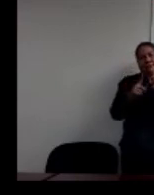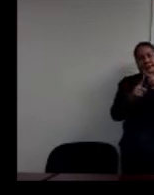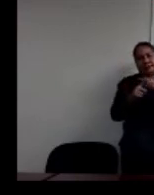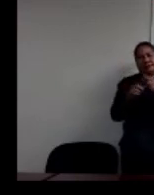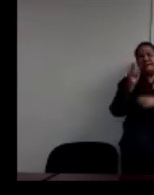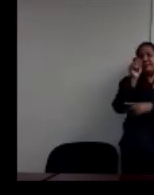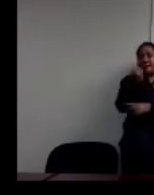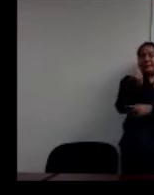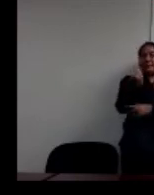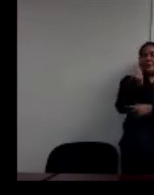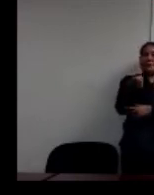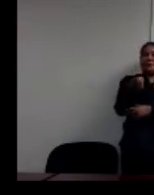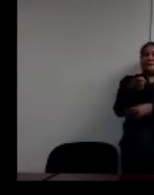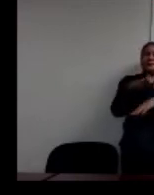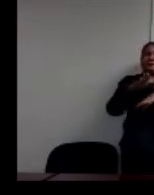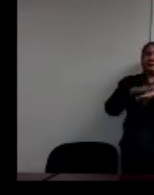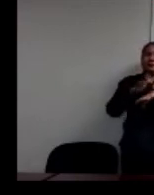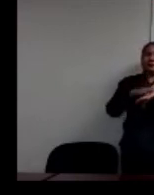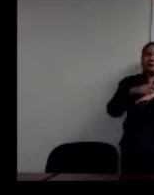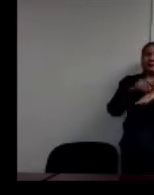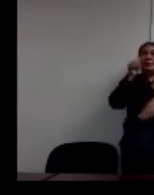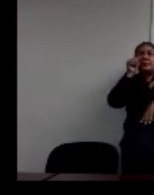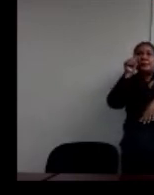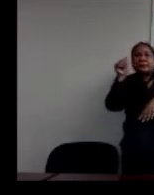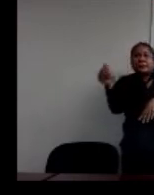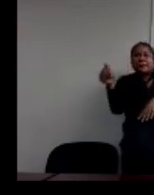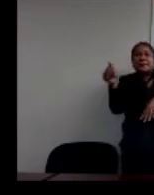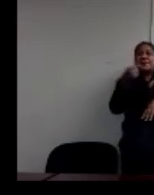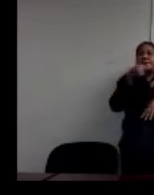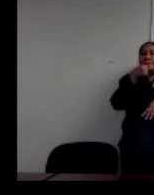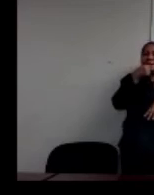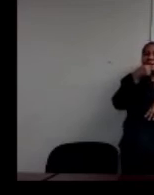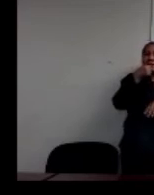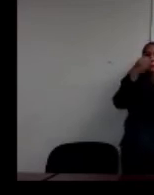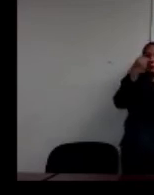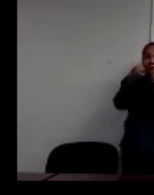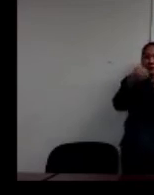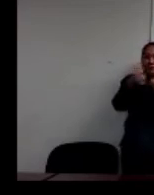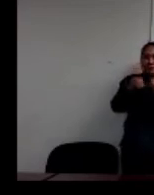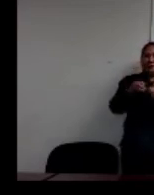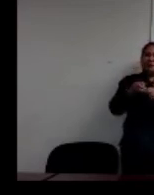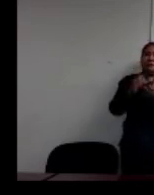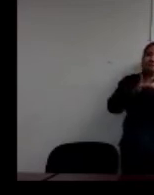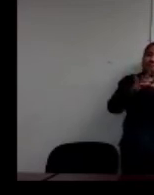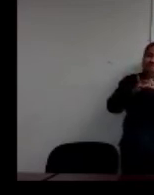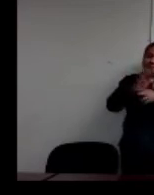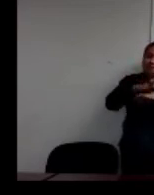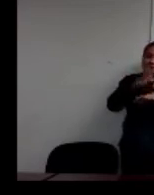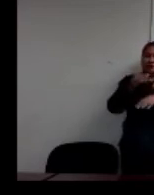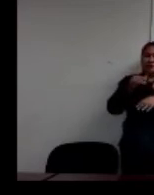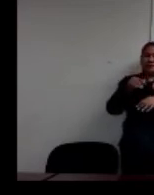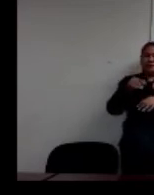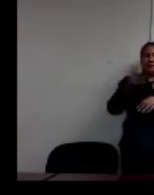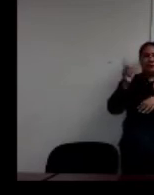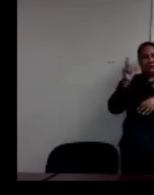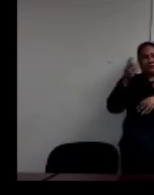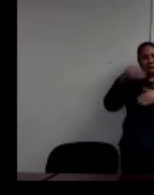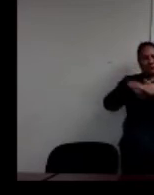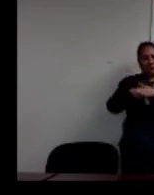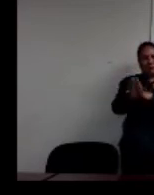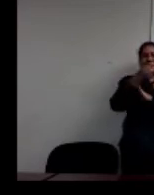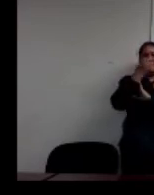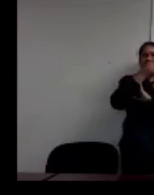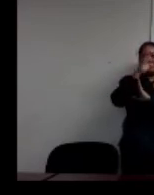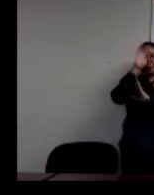¿Qué significa? Eso ya me pone una alerta en que este niño va a ocupar un poco más de apoyo para el reinicio del